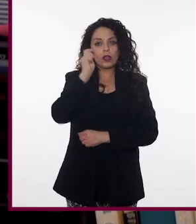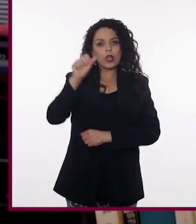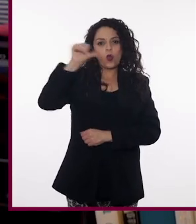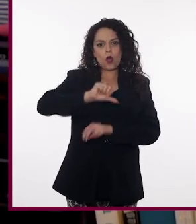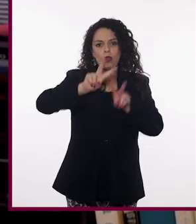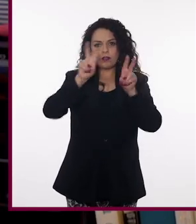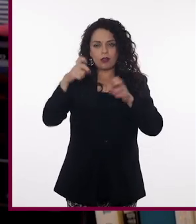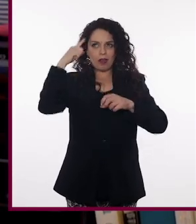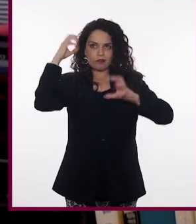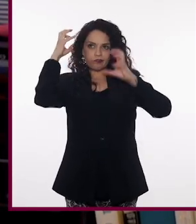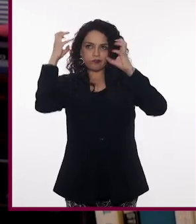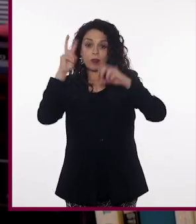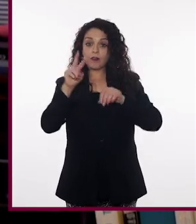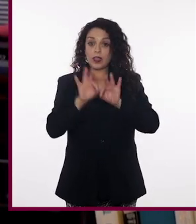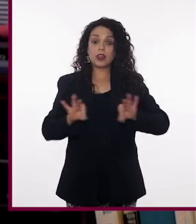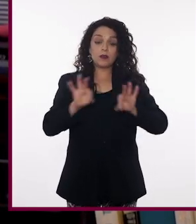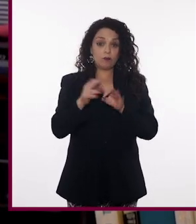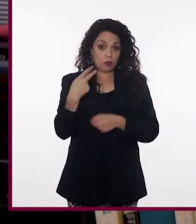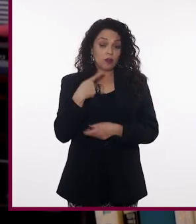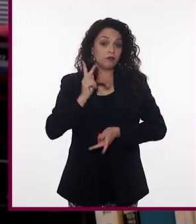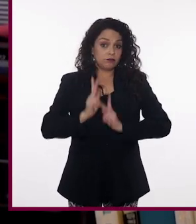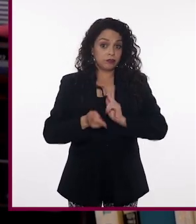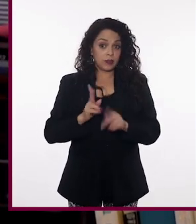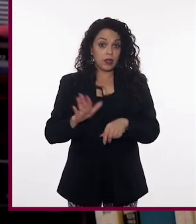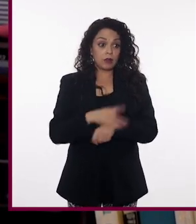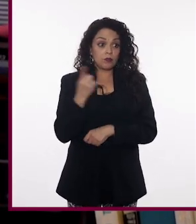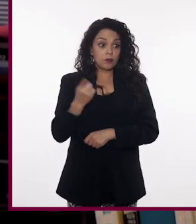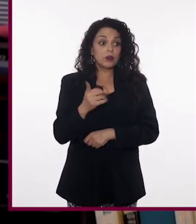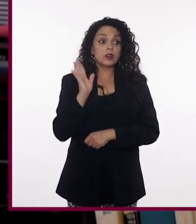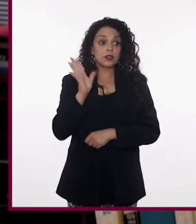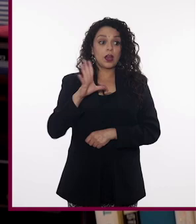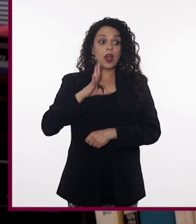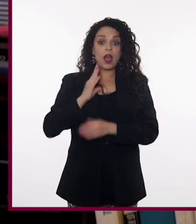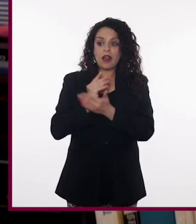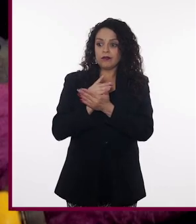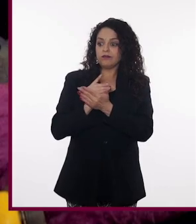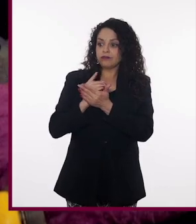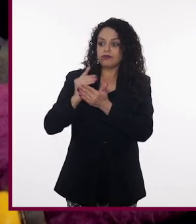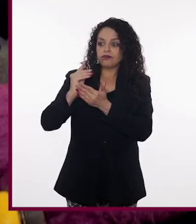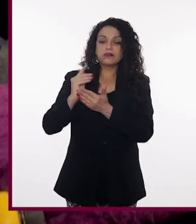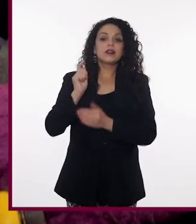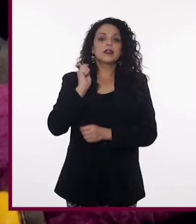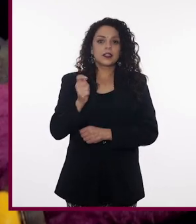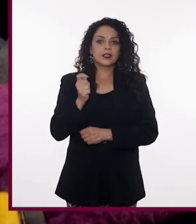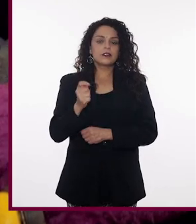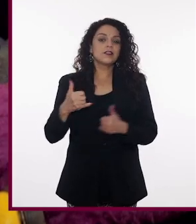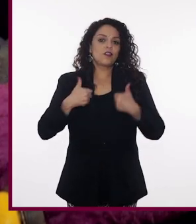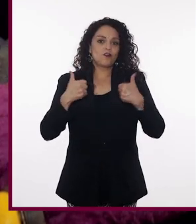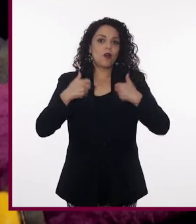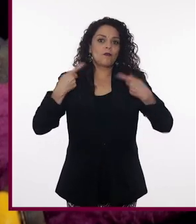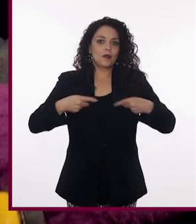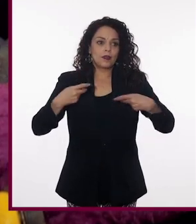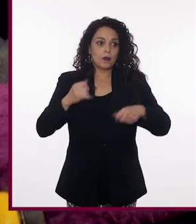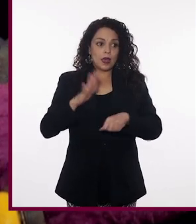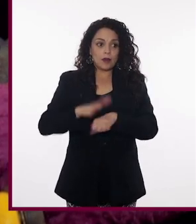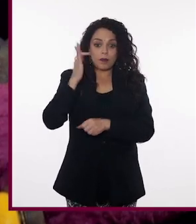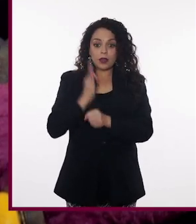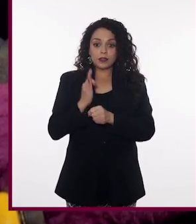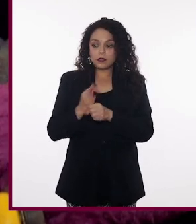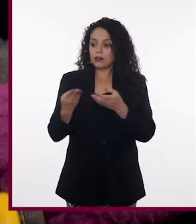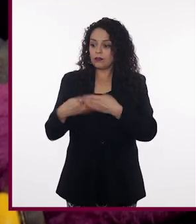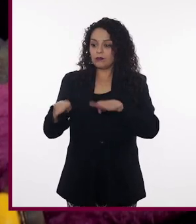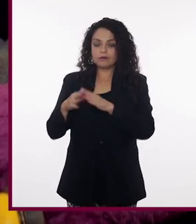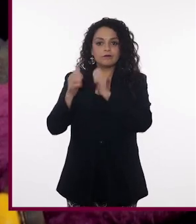parece muy importante platicar con ustedes ya que ha ido en aumento entre las personas jóvenes y más en este periodo de confinamiento por